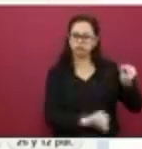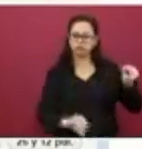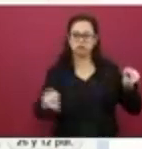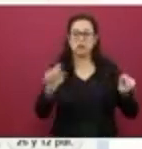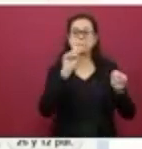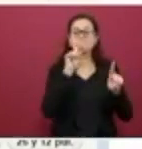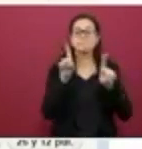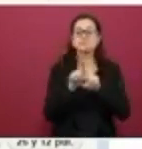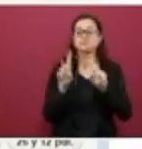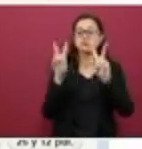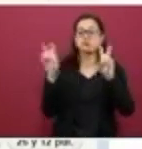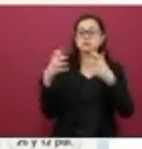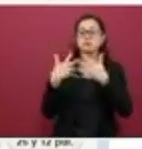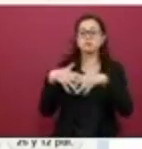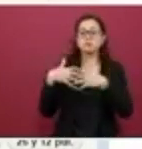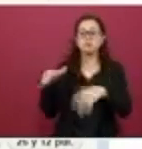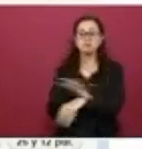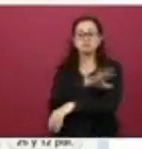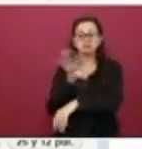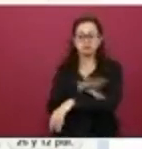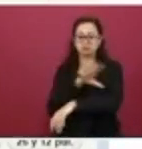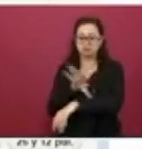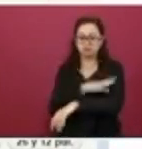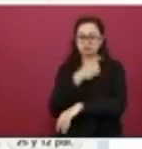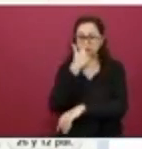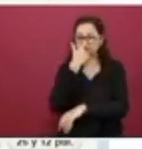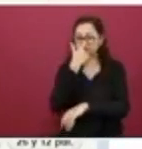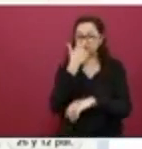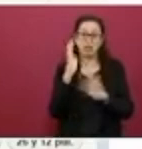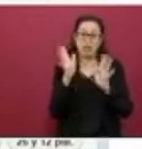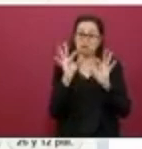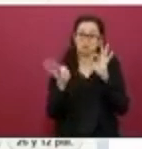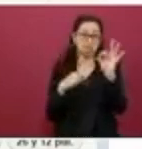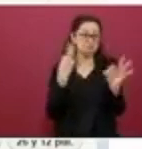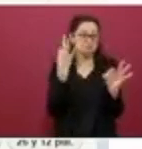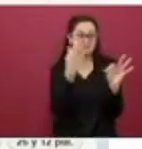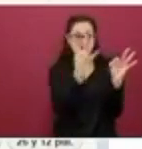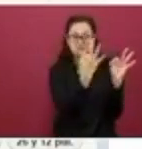Ya está terminada toda la obra.